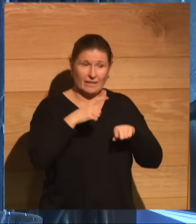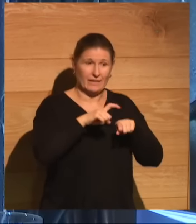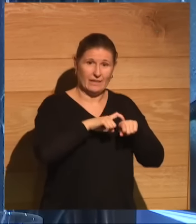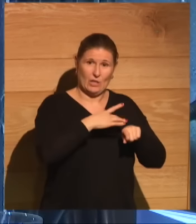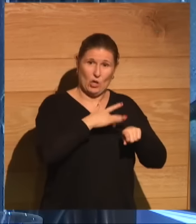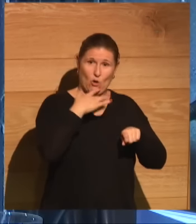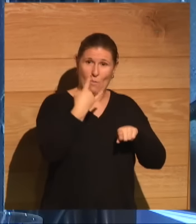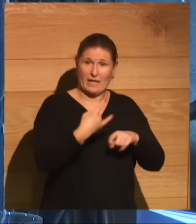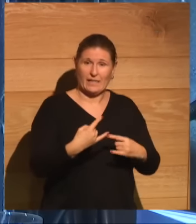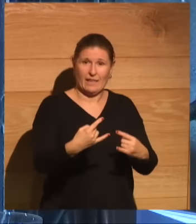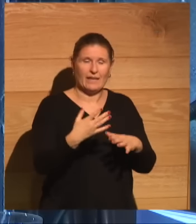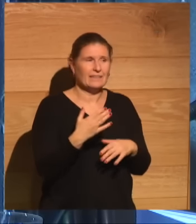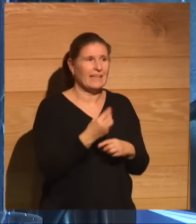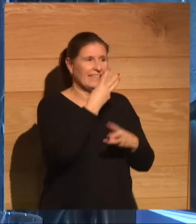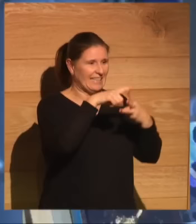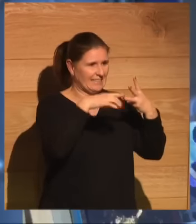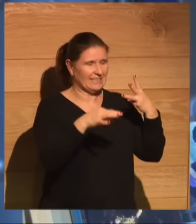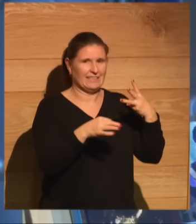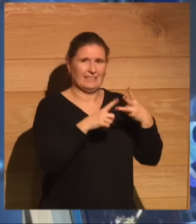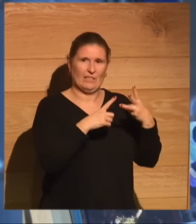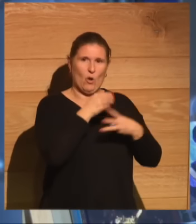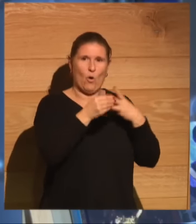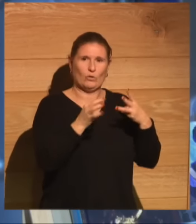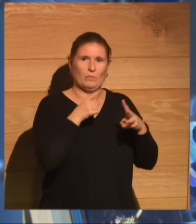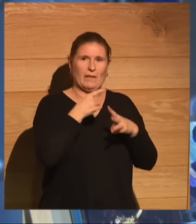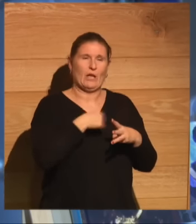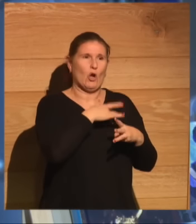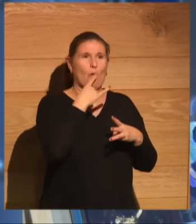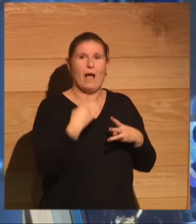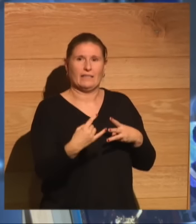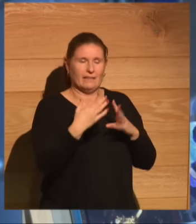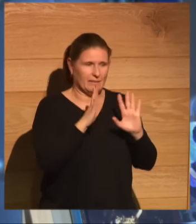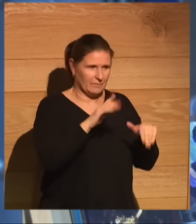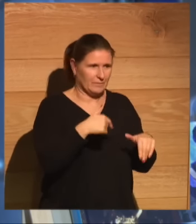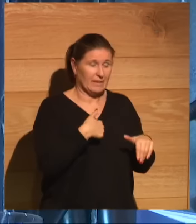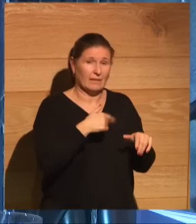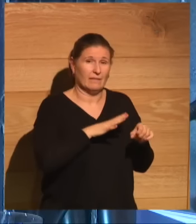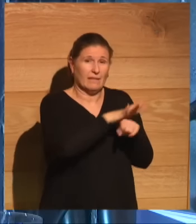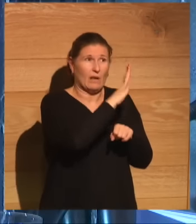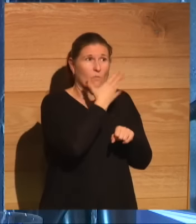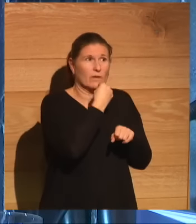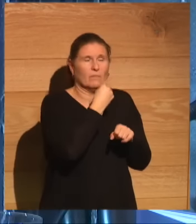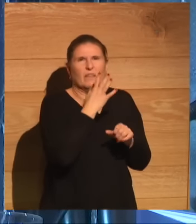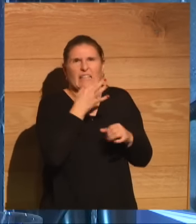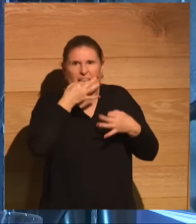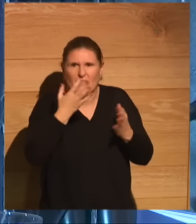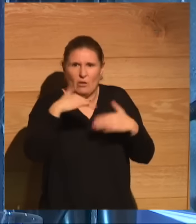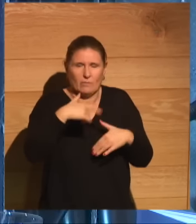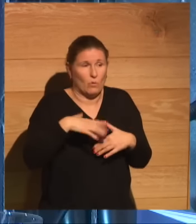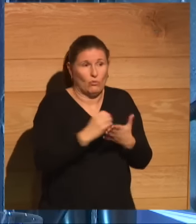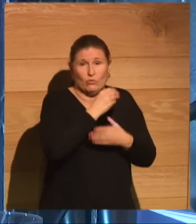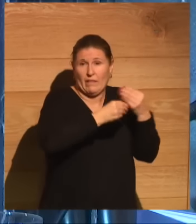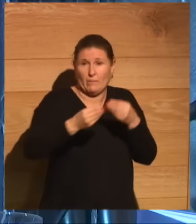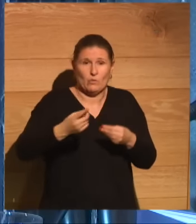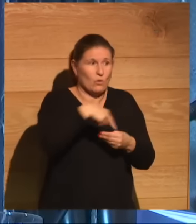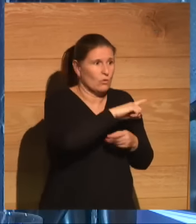Tienes tres usos de romantizar en este programa. Él impregna de una belleza quizás inexistente, como por otro lado hacemos todos con aquellas cosas